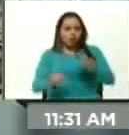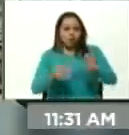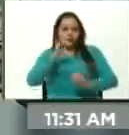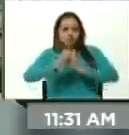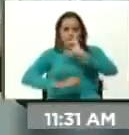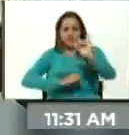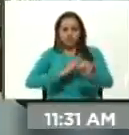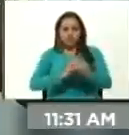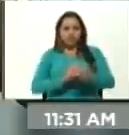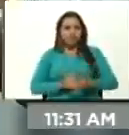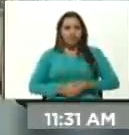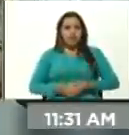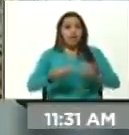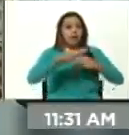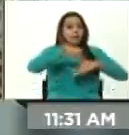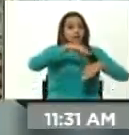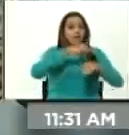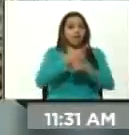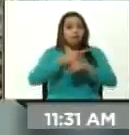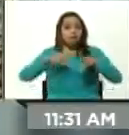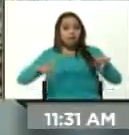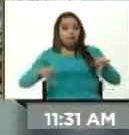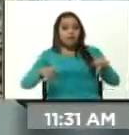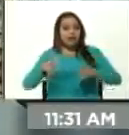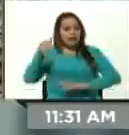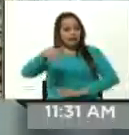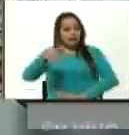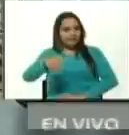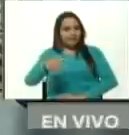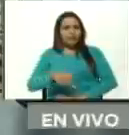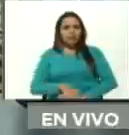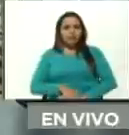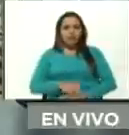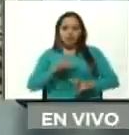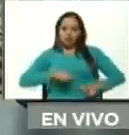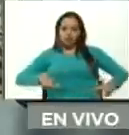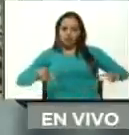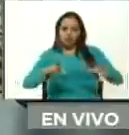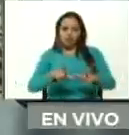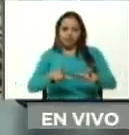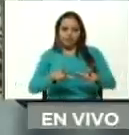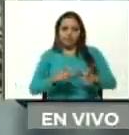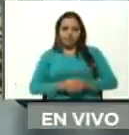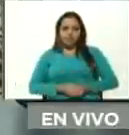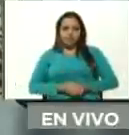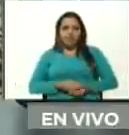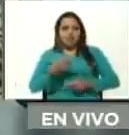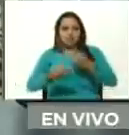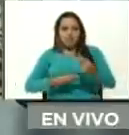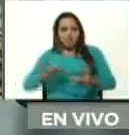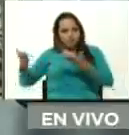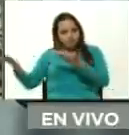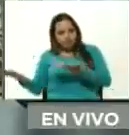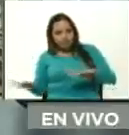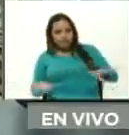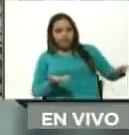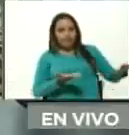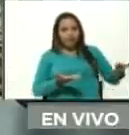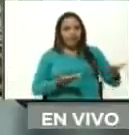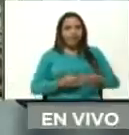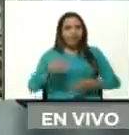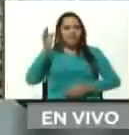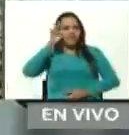Ministerio Público acá en nuestra sede recibió al fiscal Karim